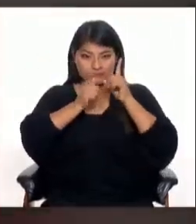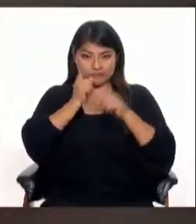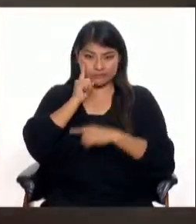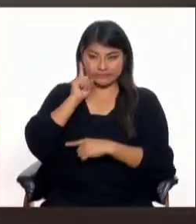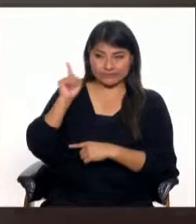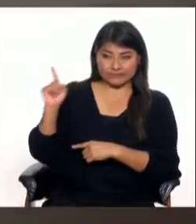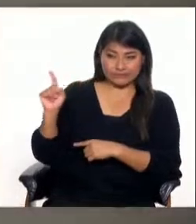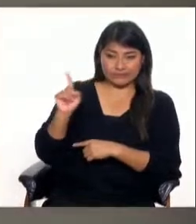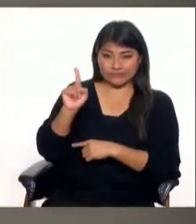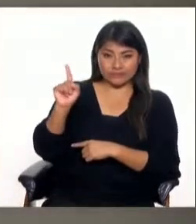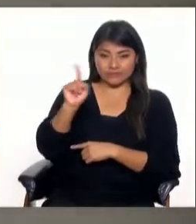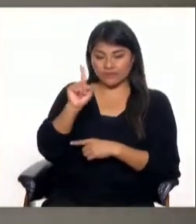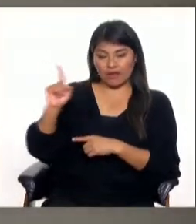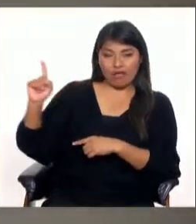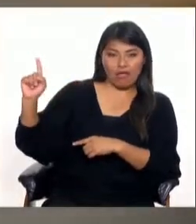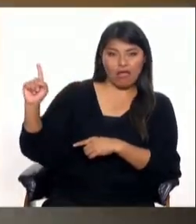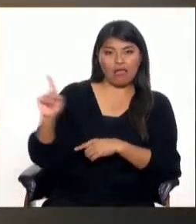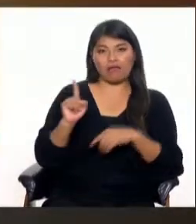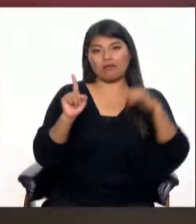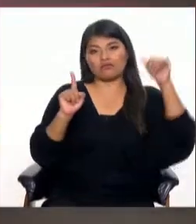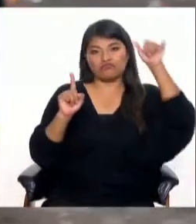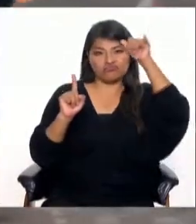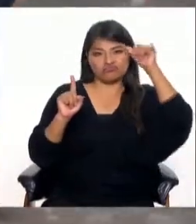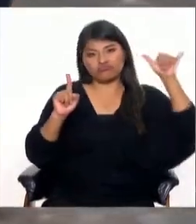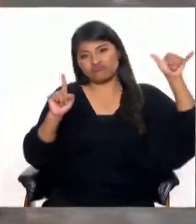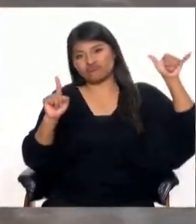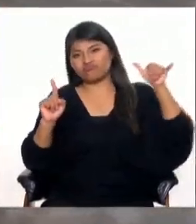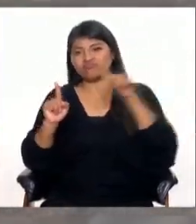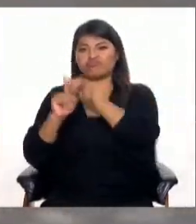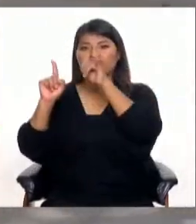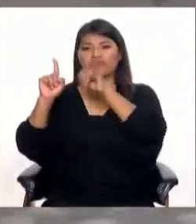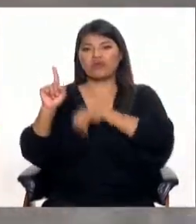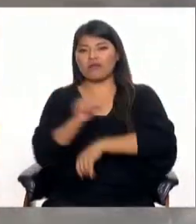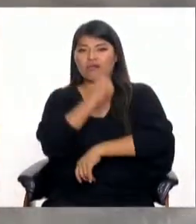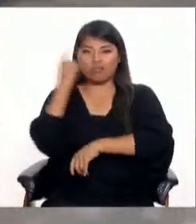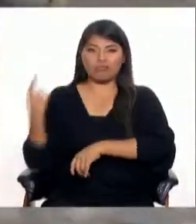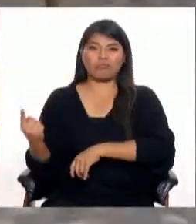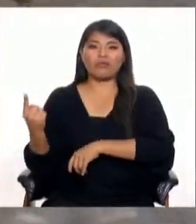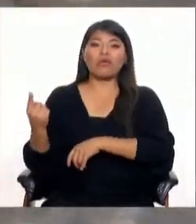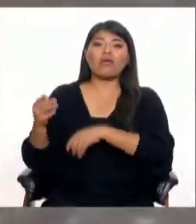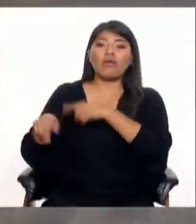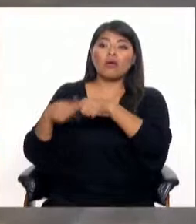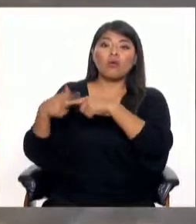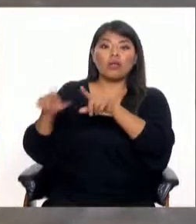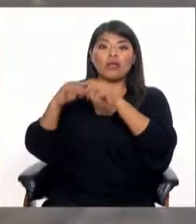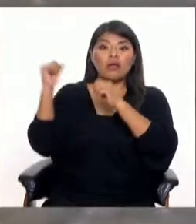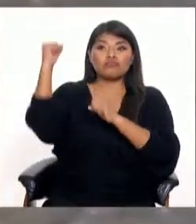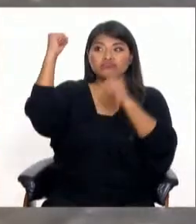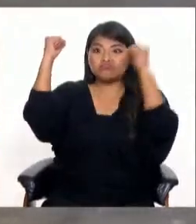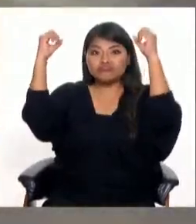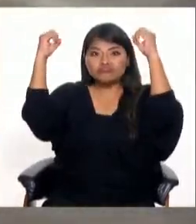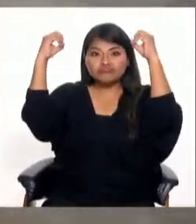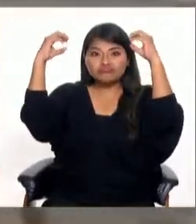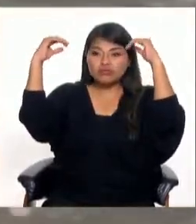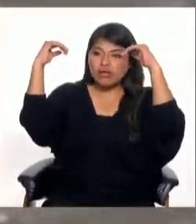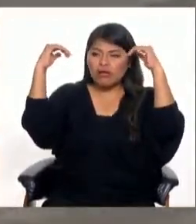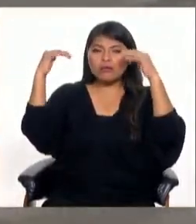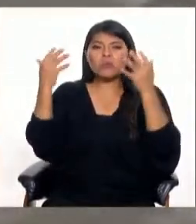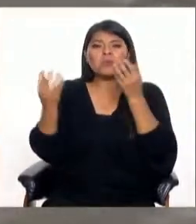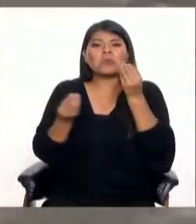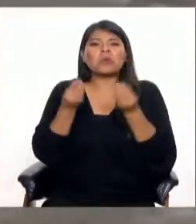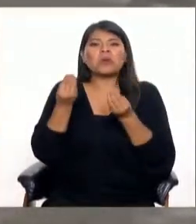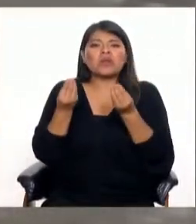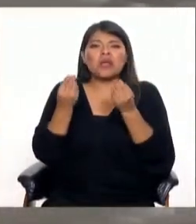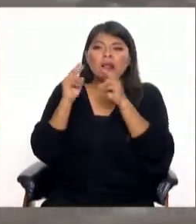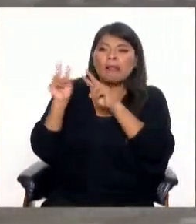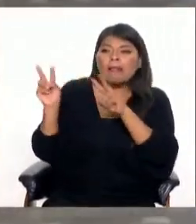compartidas, también fue embestida cuando se escondía con otros aficionados tras esos postres de alumbrado público. ¿Cuál es la necesidad de exponerse?